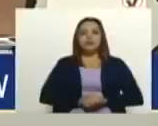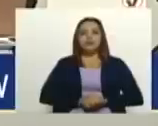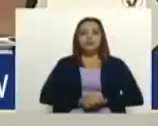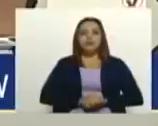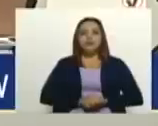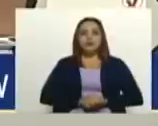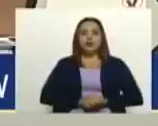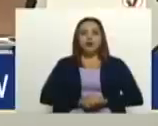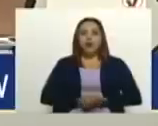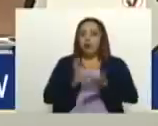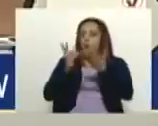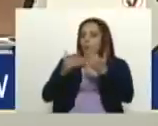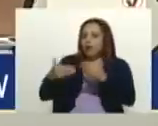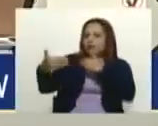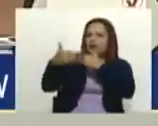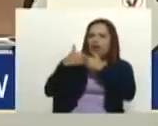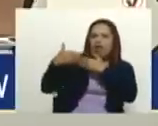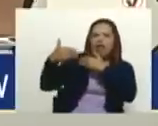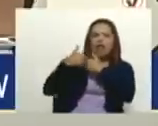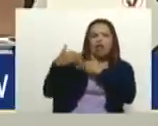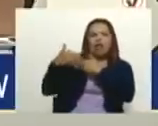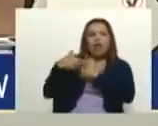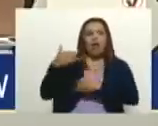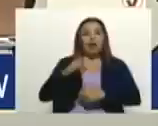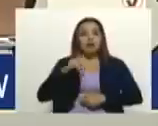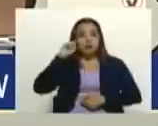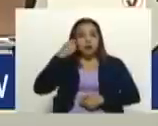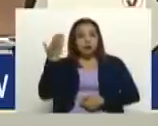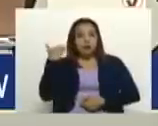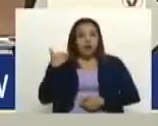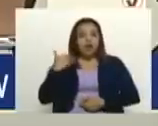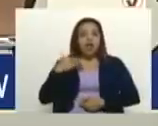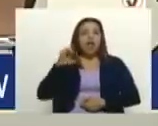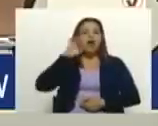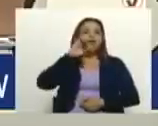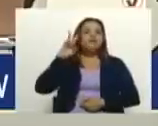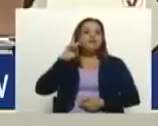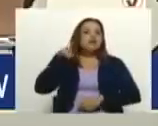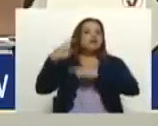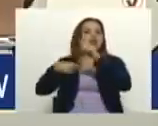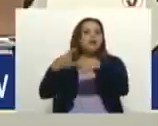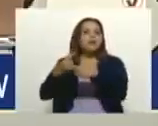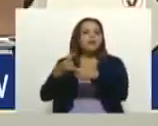¿Cuántos ataques estaría recibiendo? ¿Recuerdan cuando los ataques a Evo que lo llevaron a un golpe de Estado?